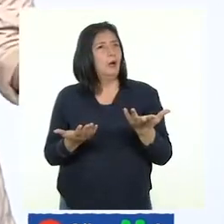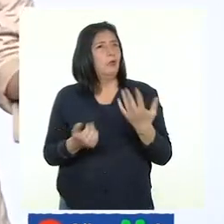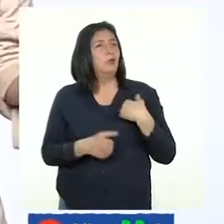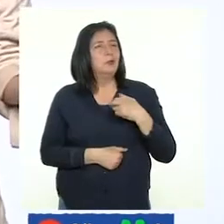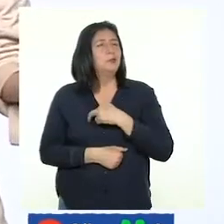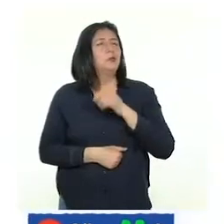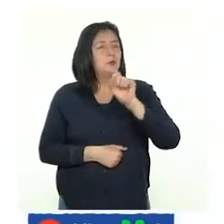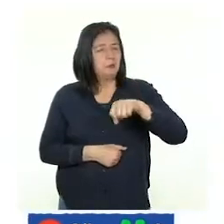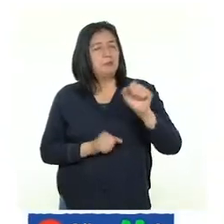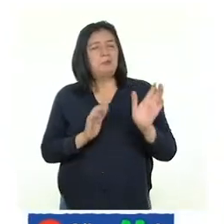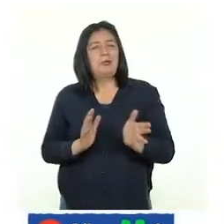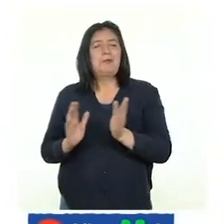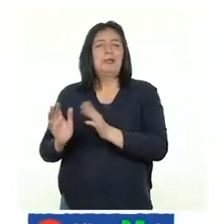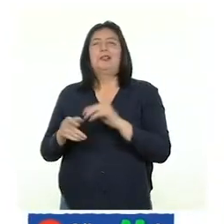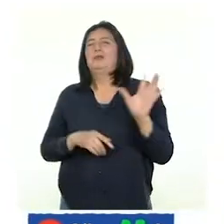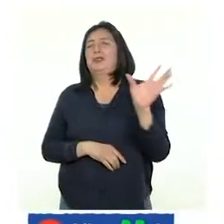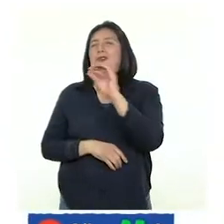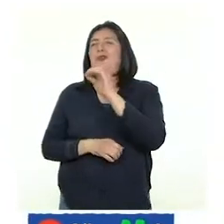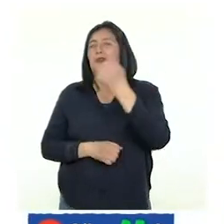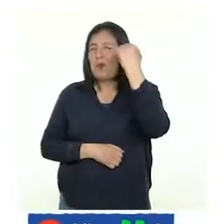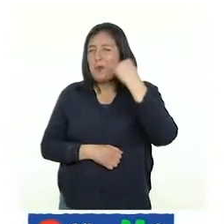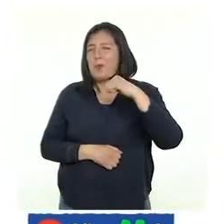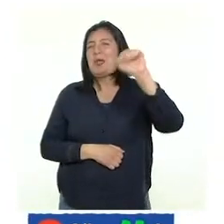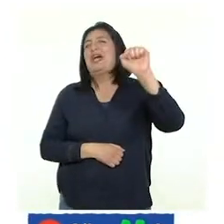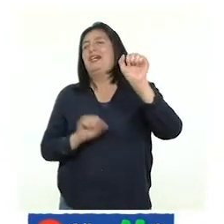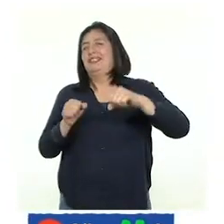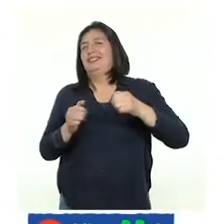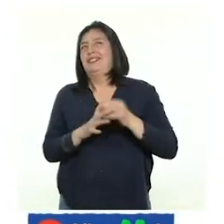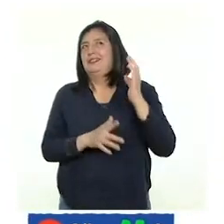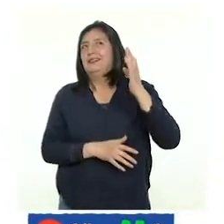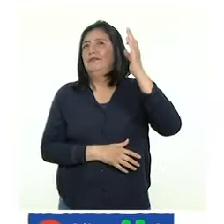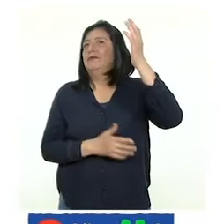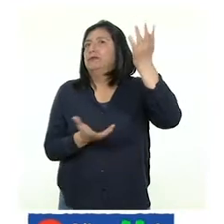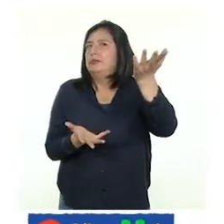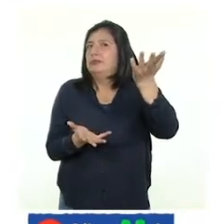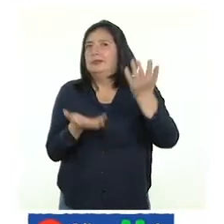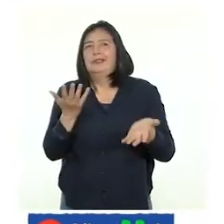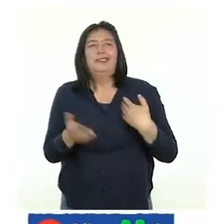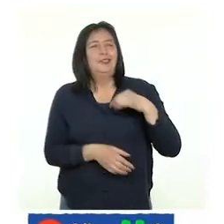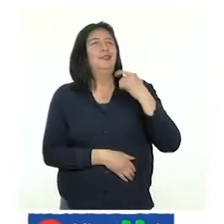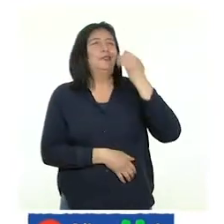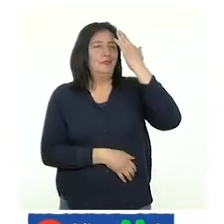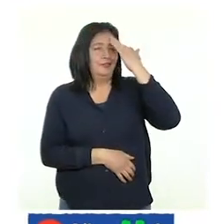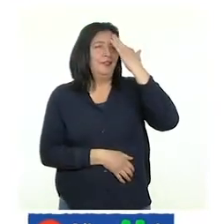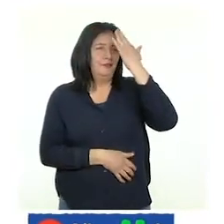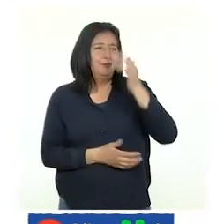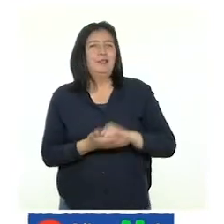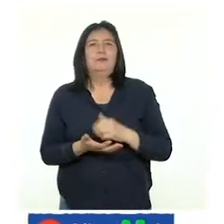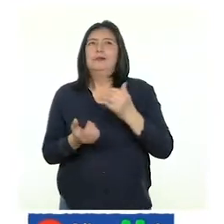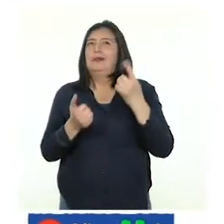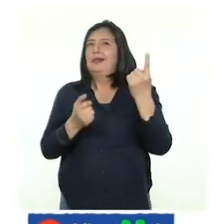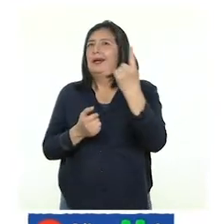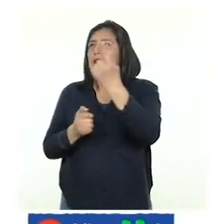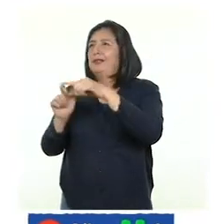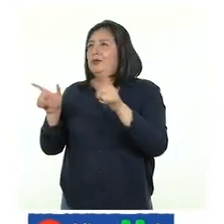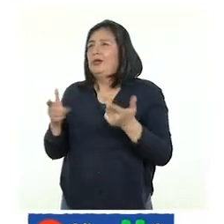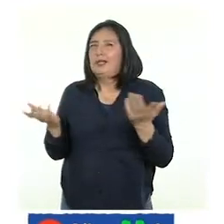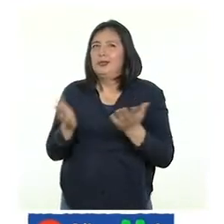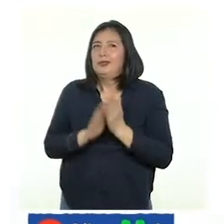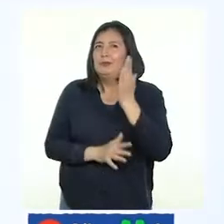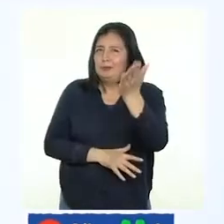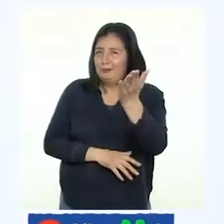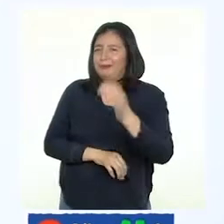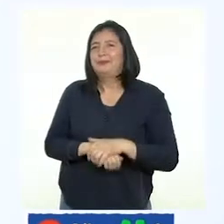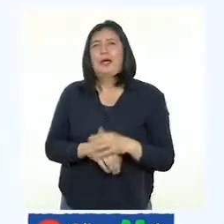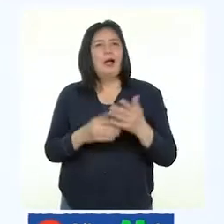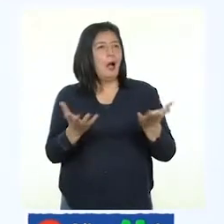estaremos preparados para todos los viajes que hagamos en el futuro y conoceremos perfectamente cada lugar a donde